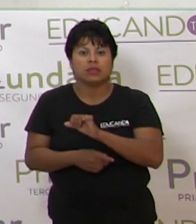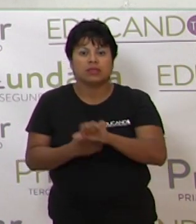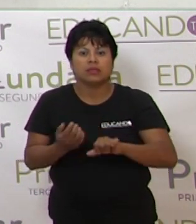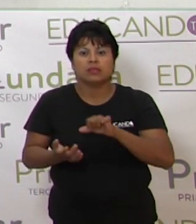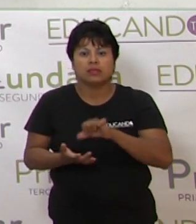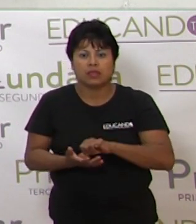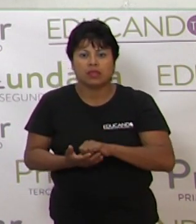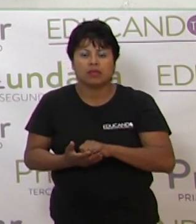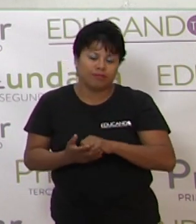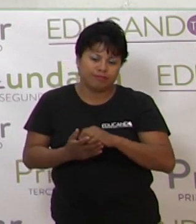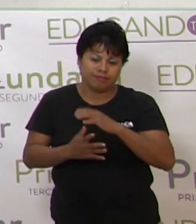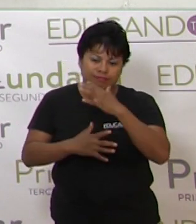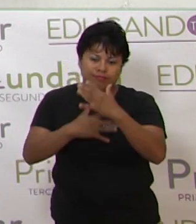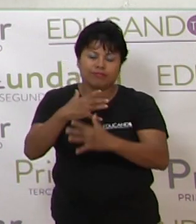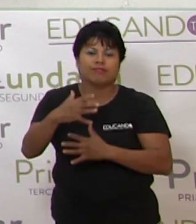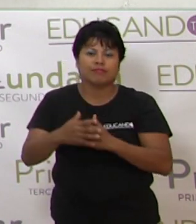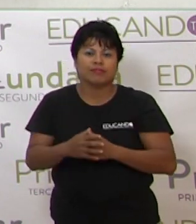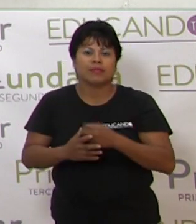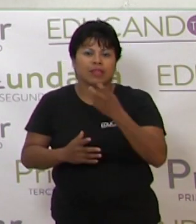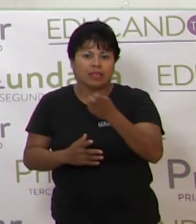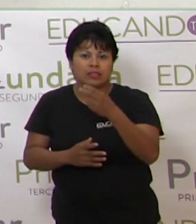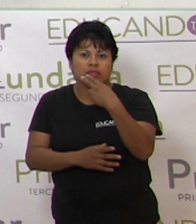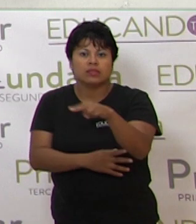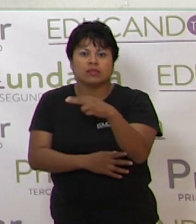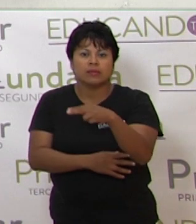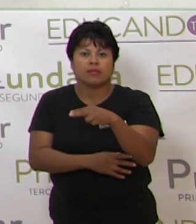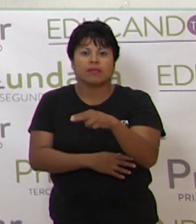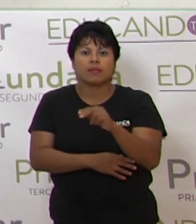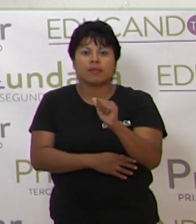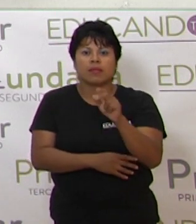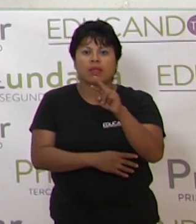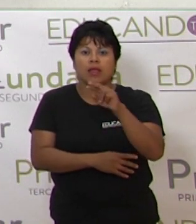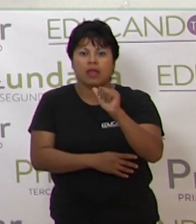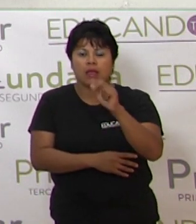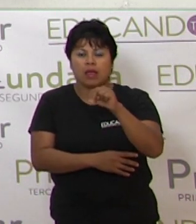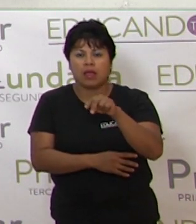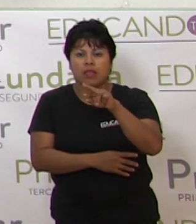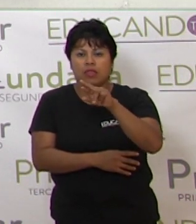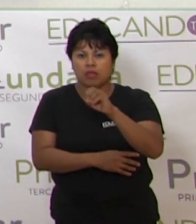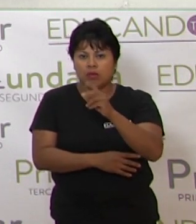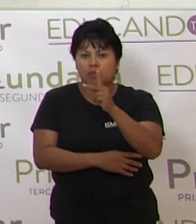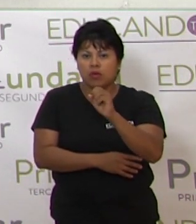universo. A esto se le llama antropocentrismo.